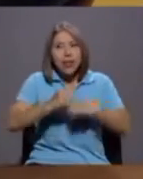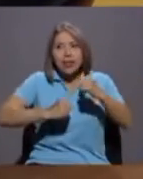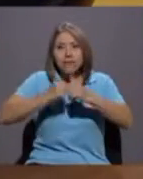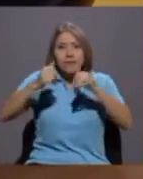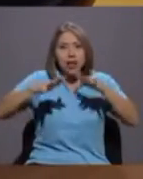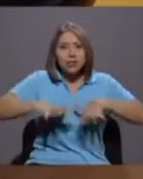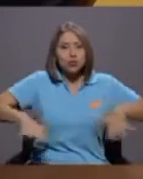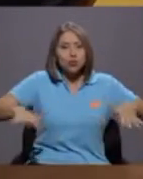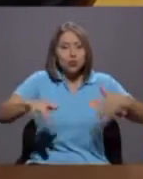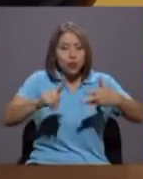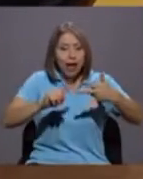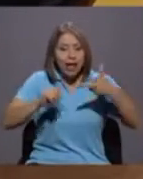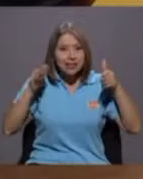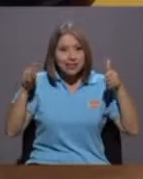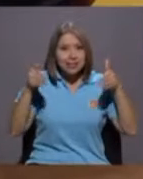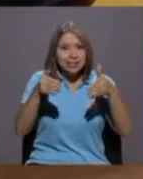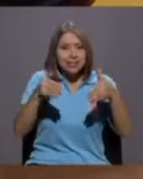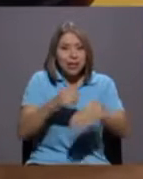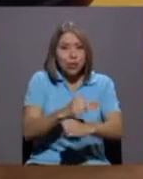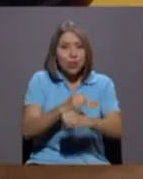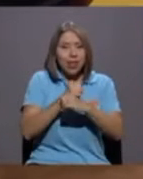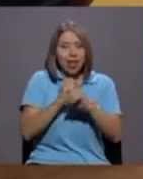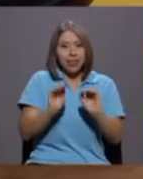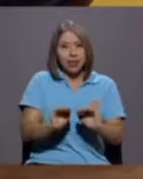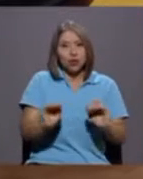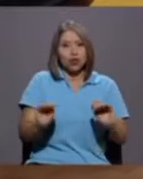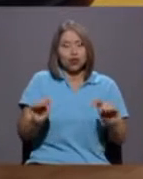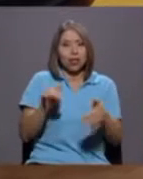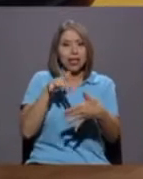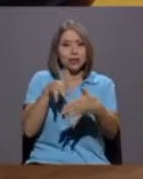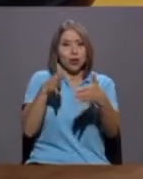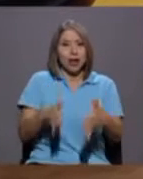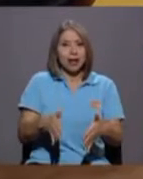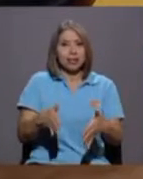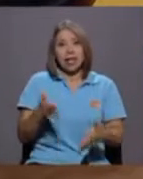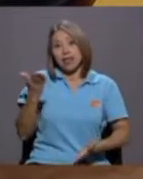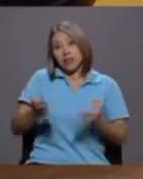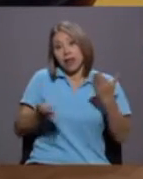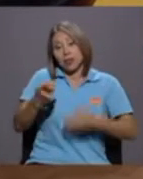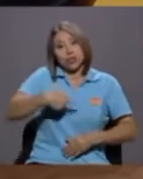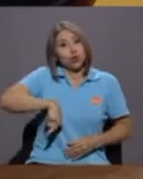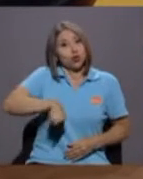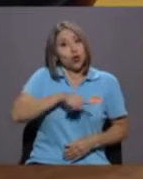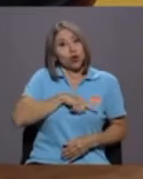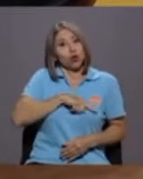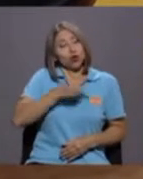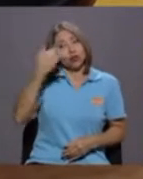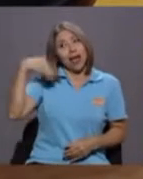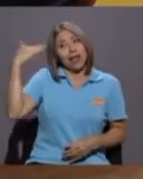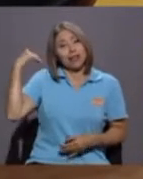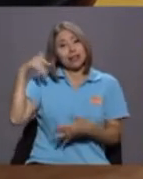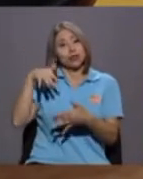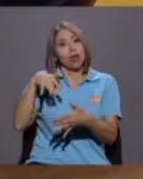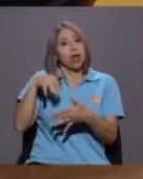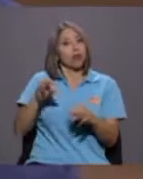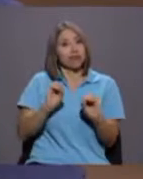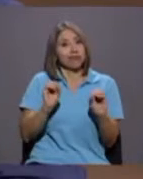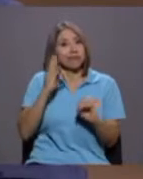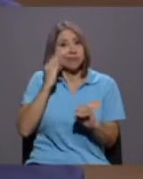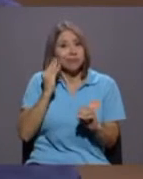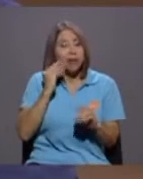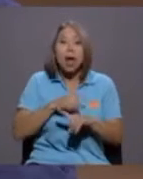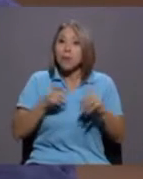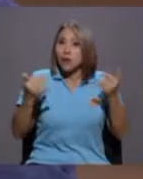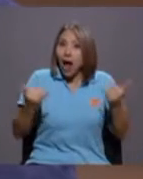seguridad de los escolares. De tal manera que tal vez nosotros no lo vivimos en la escuela cuando estuvimos, por las nuevas generaciones ya